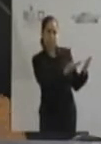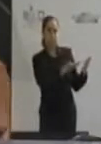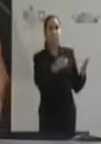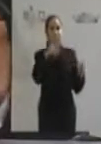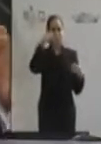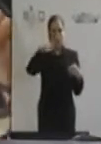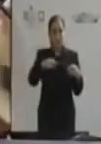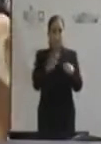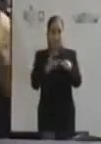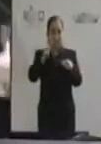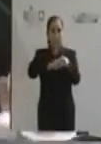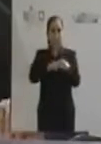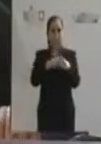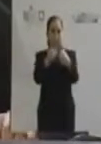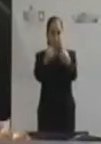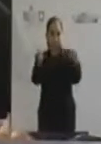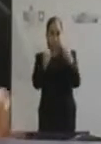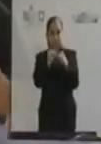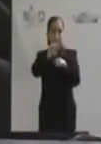suelo.